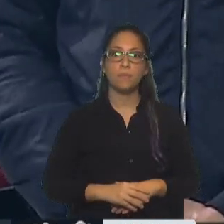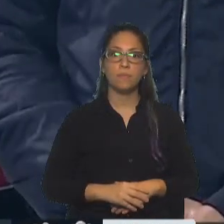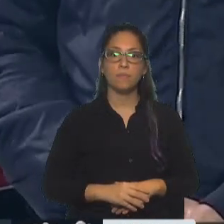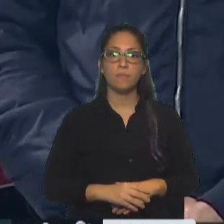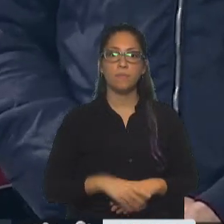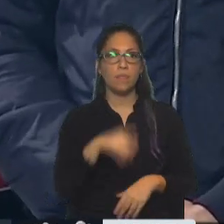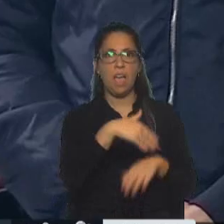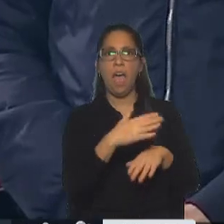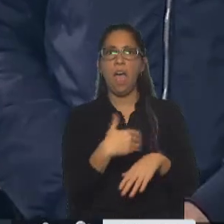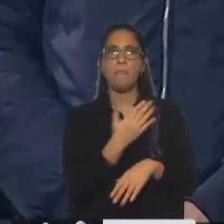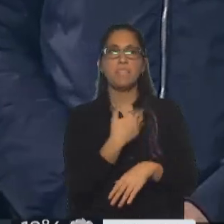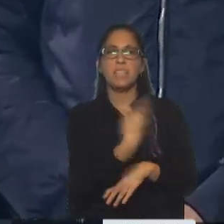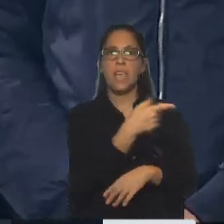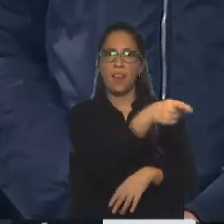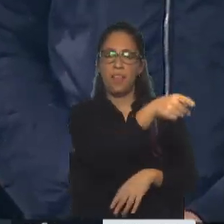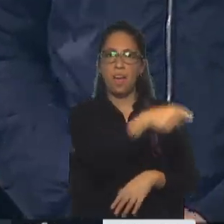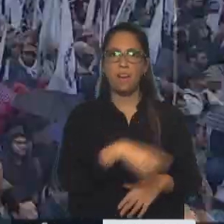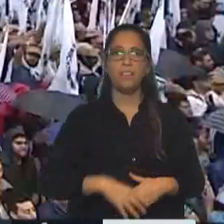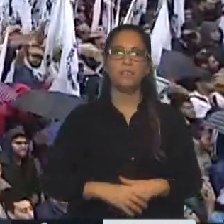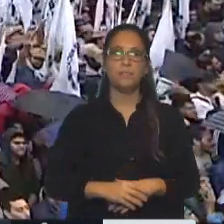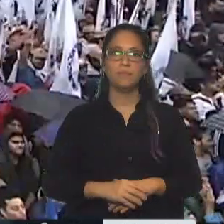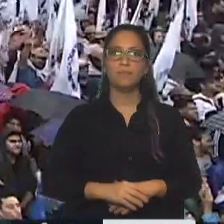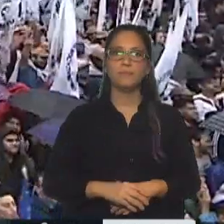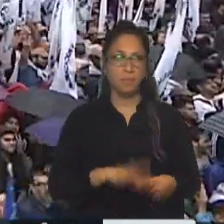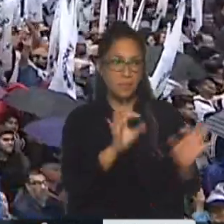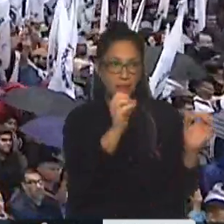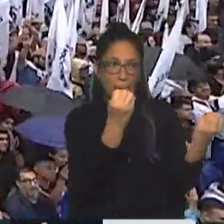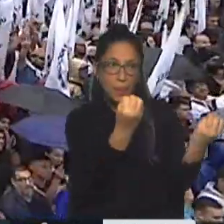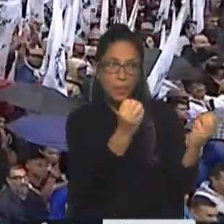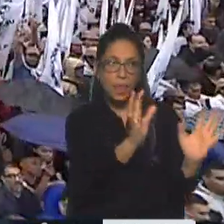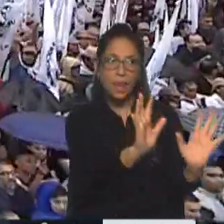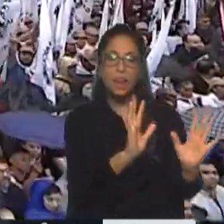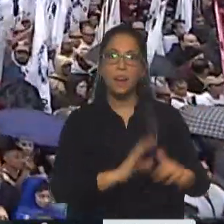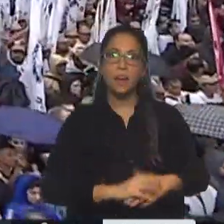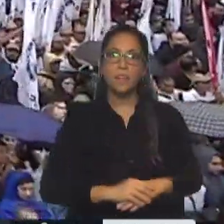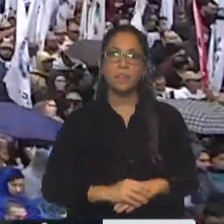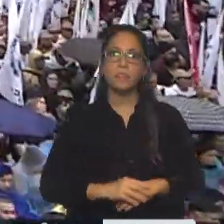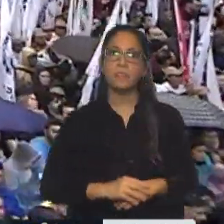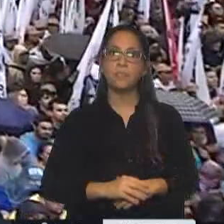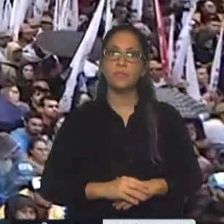a mi izquierda. ¿Está bien?